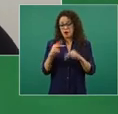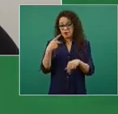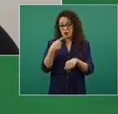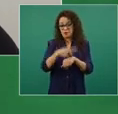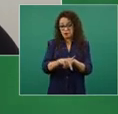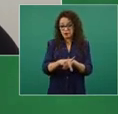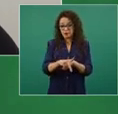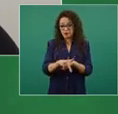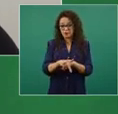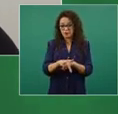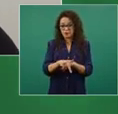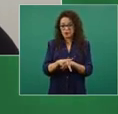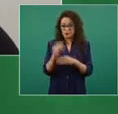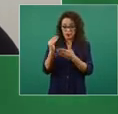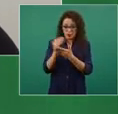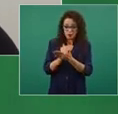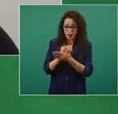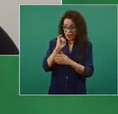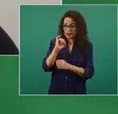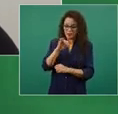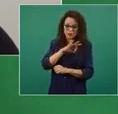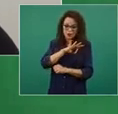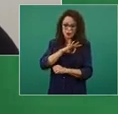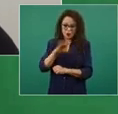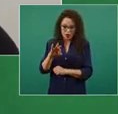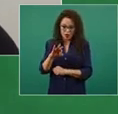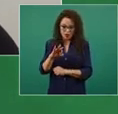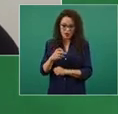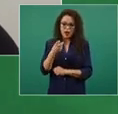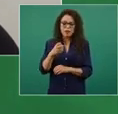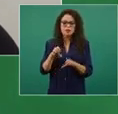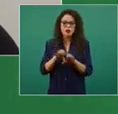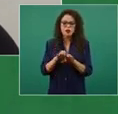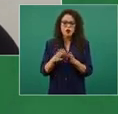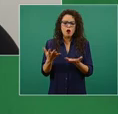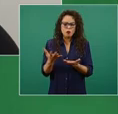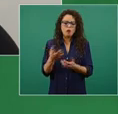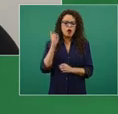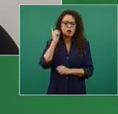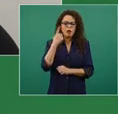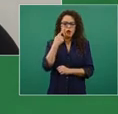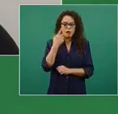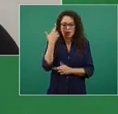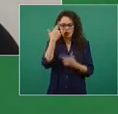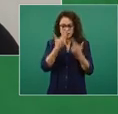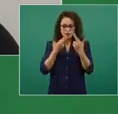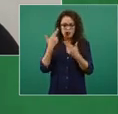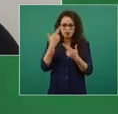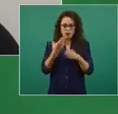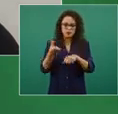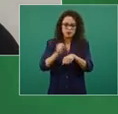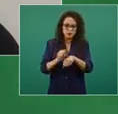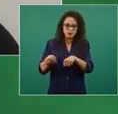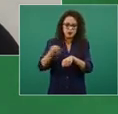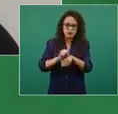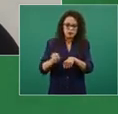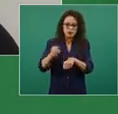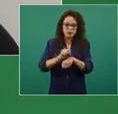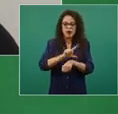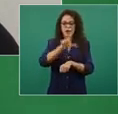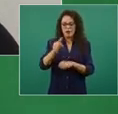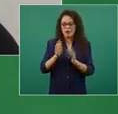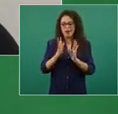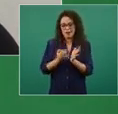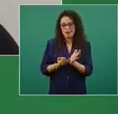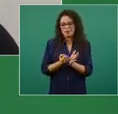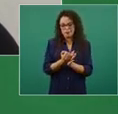riesgo así lo permitan. Y esto se va a ir obviamente definiendo día con día, semana con semana, y así también entonces vamos a ver ahora